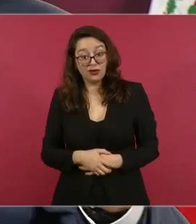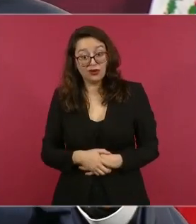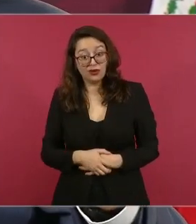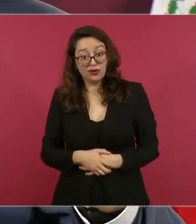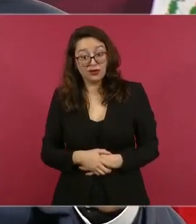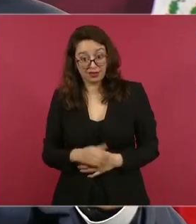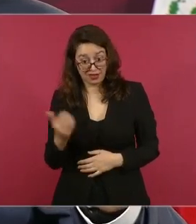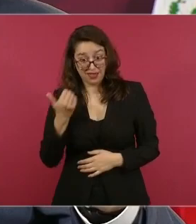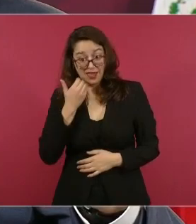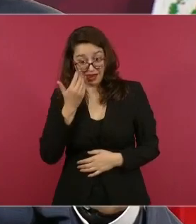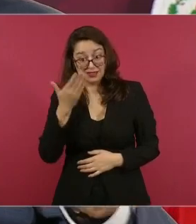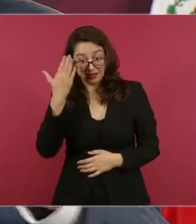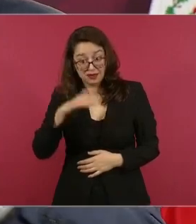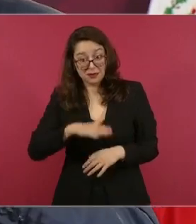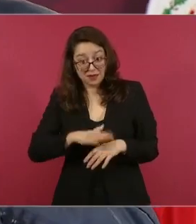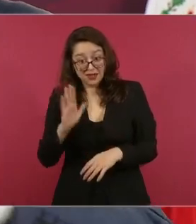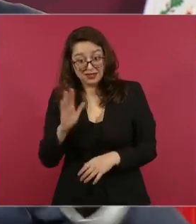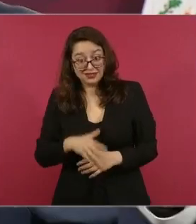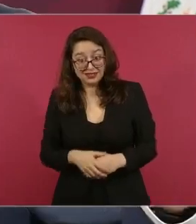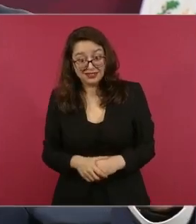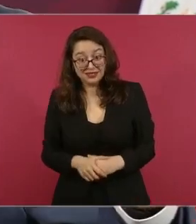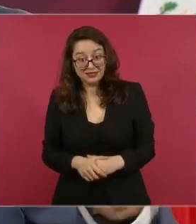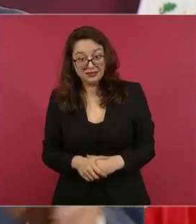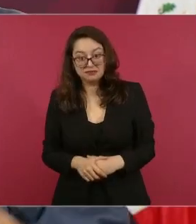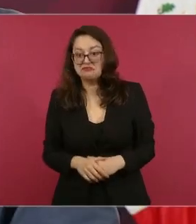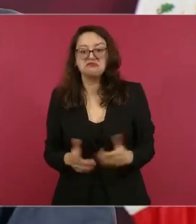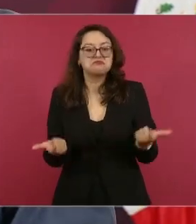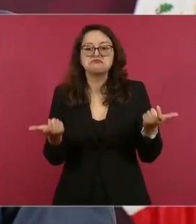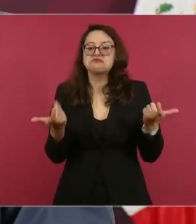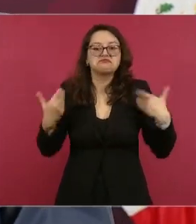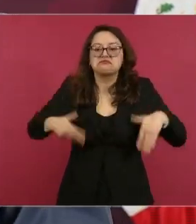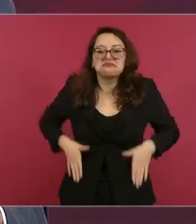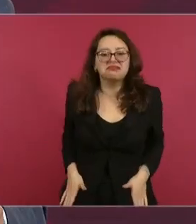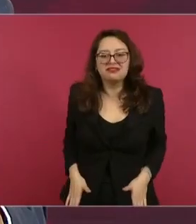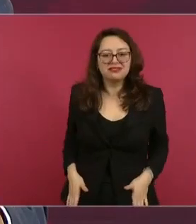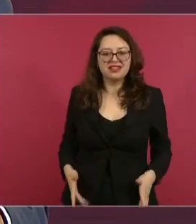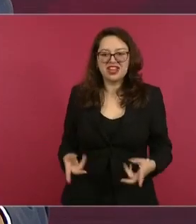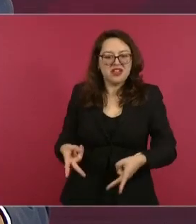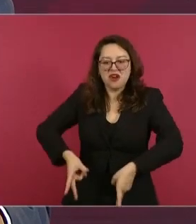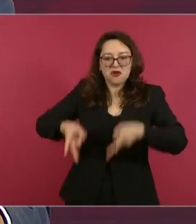¿Más? ¿Sí? Se robaban el dinero.